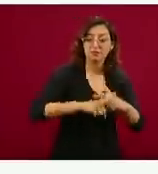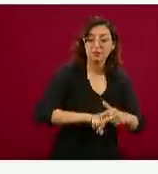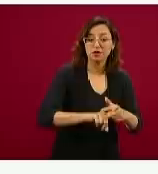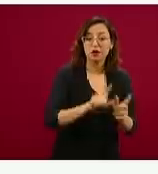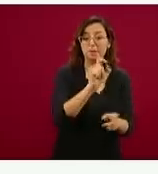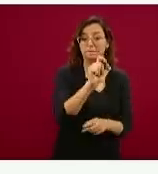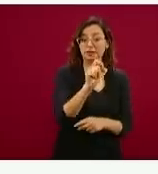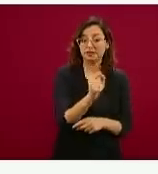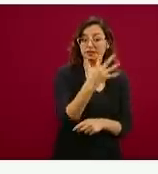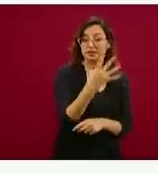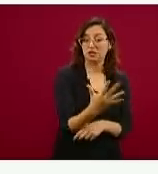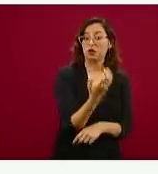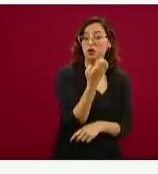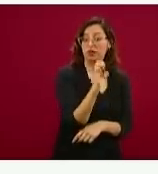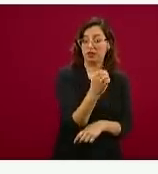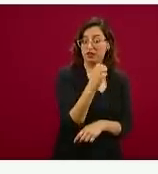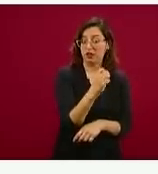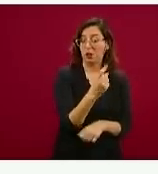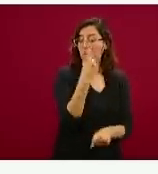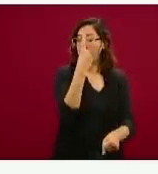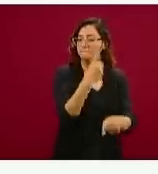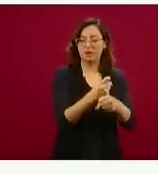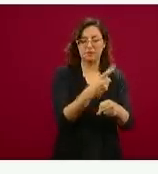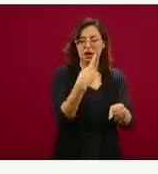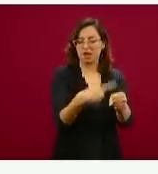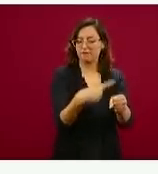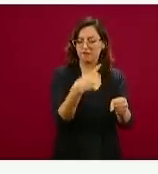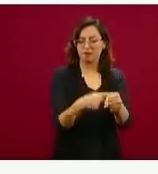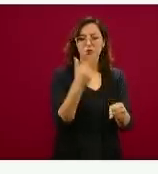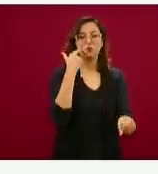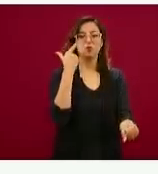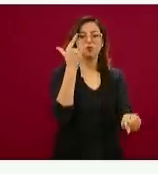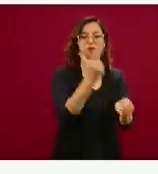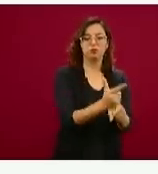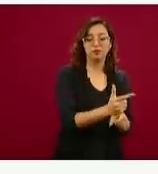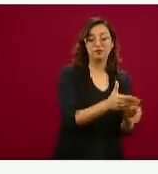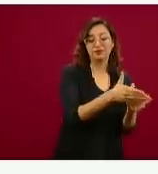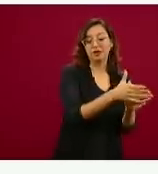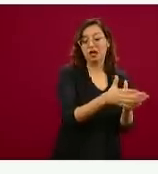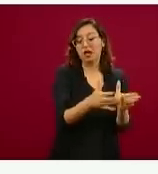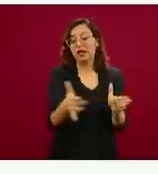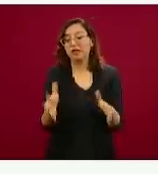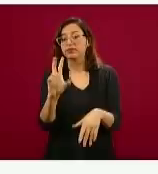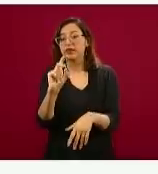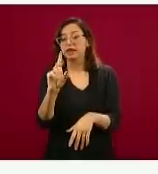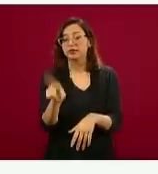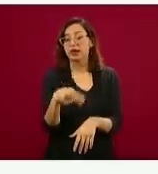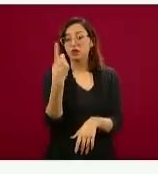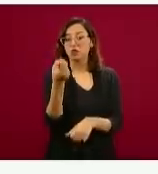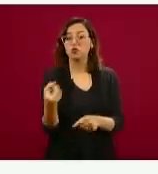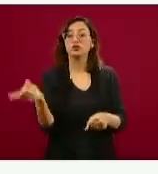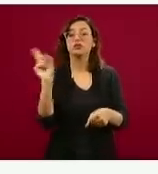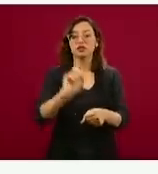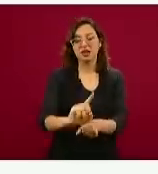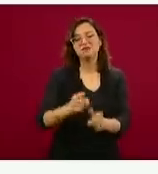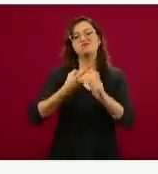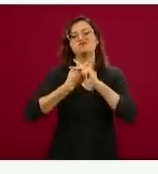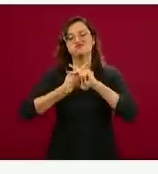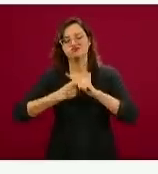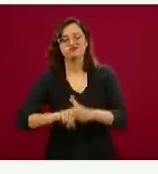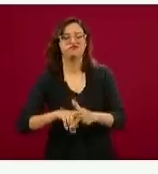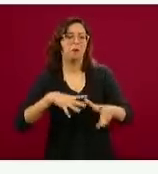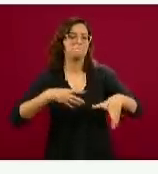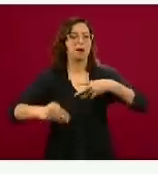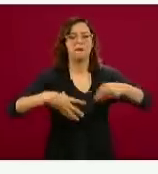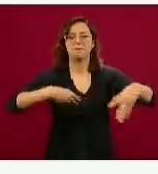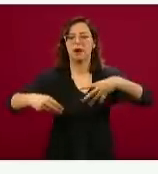el 25 de enero con la detección de su primer caso y pasaron 31 días hasta que llegó al punto de